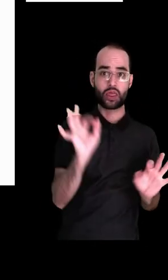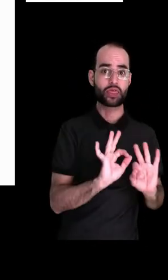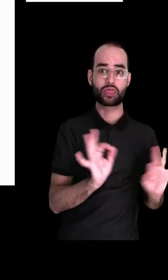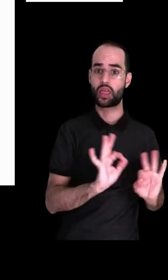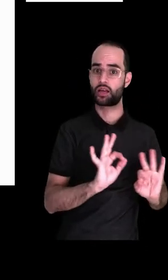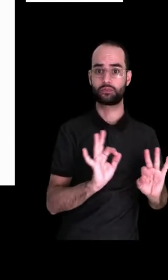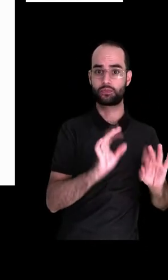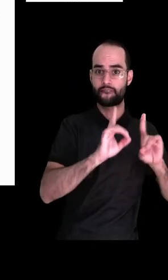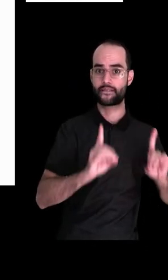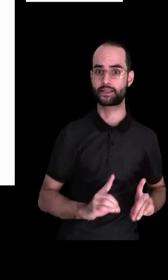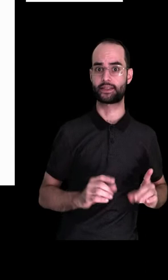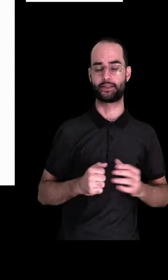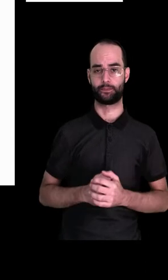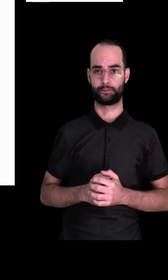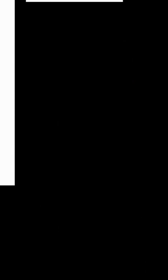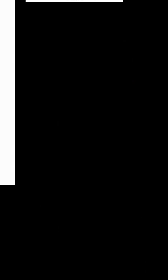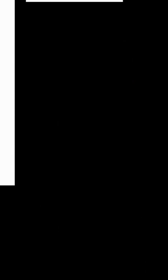de 0.0 a